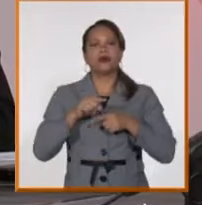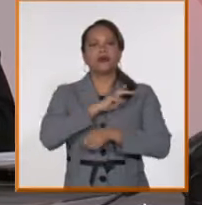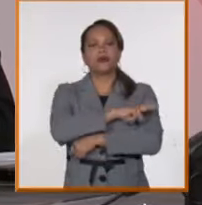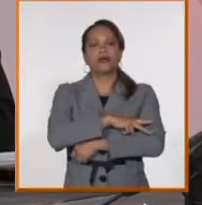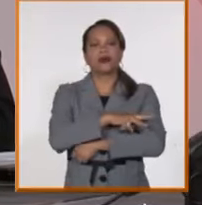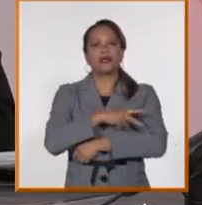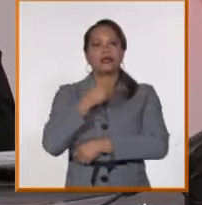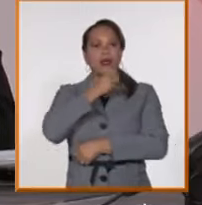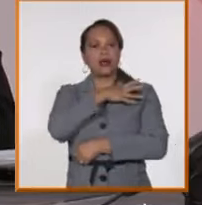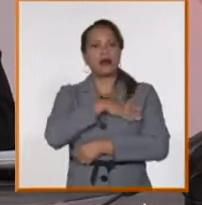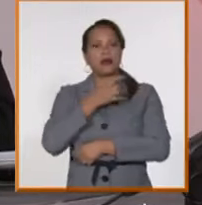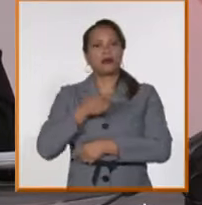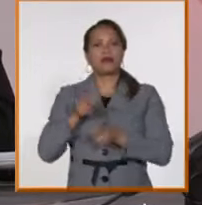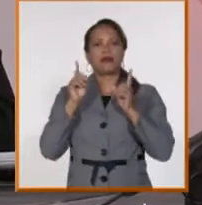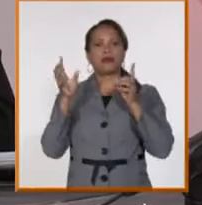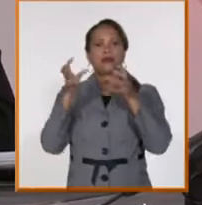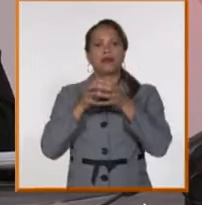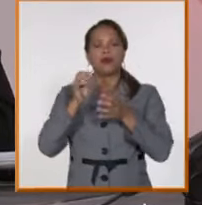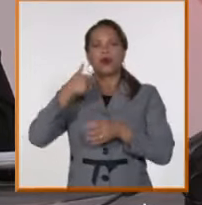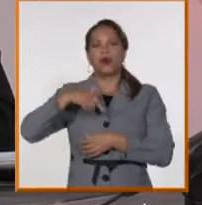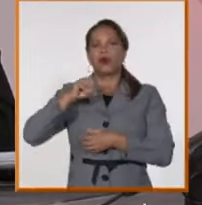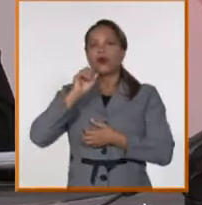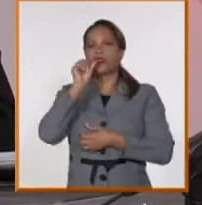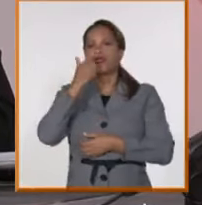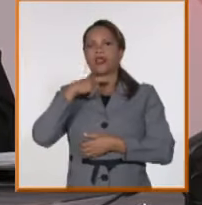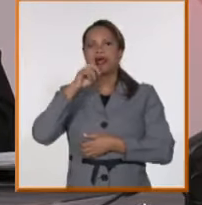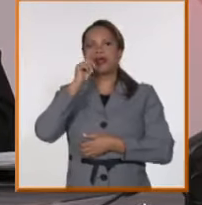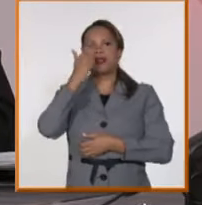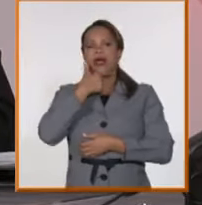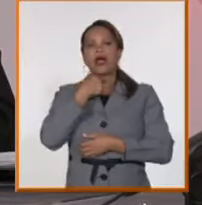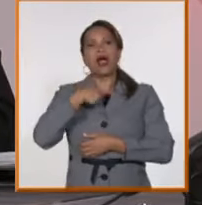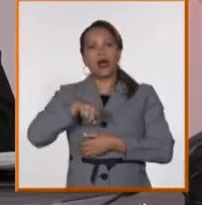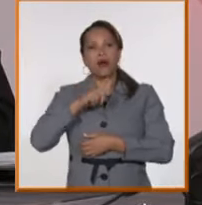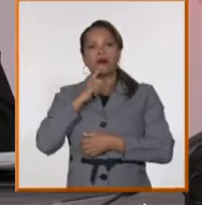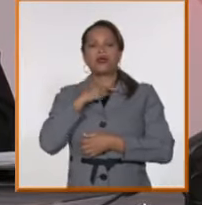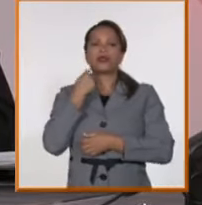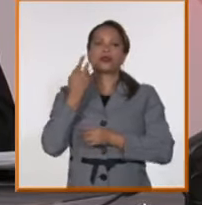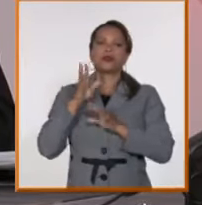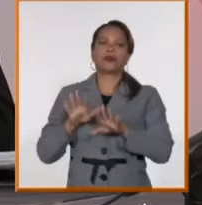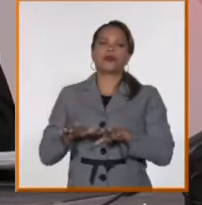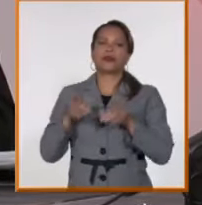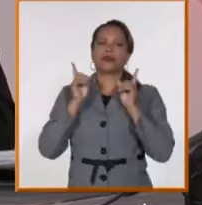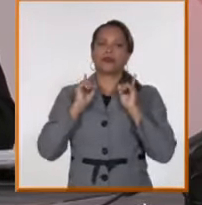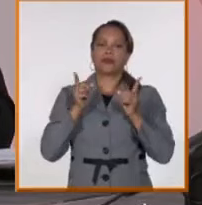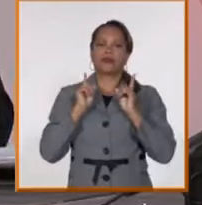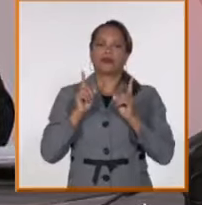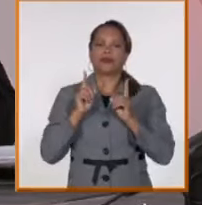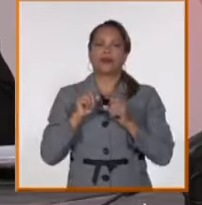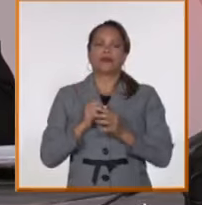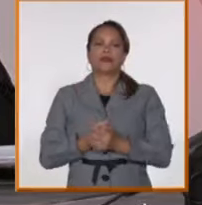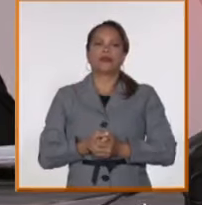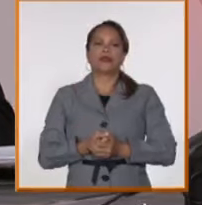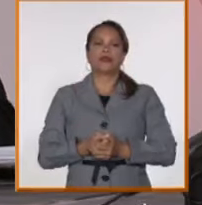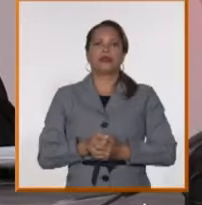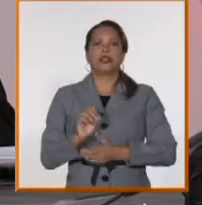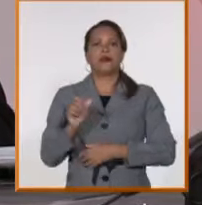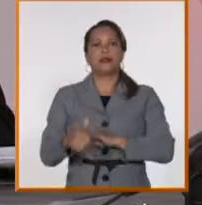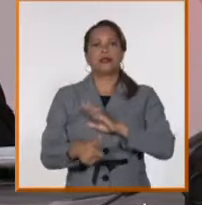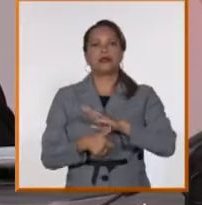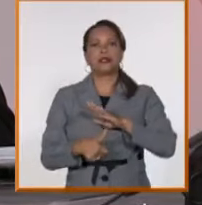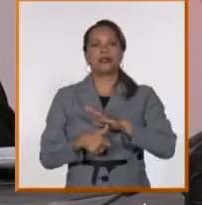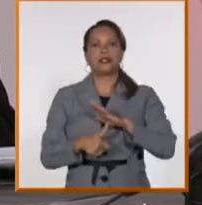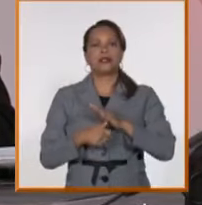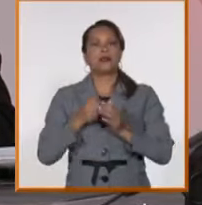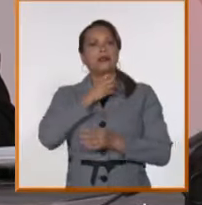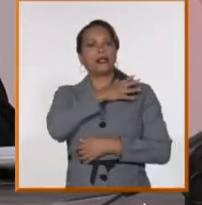reunir en Jordania con el presidente biden han suspendido esta reunión en primer lugar el presidente de la autoridad nacional